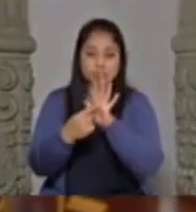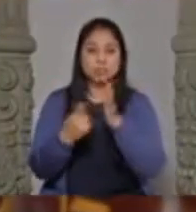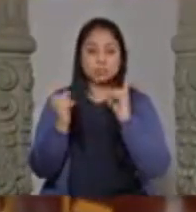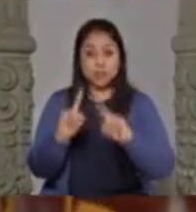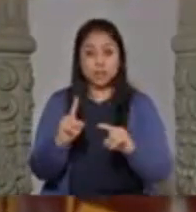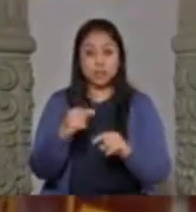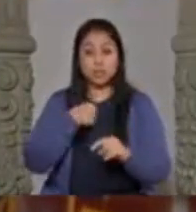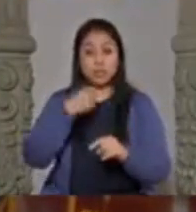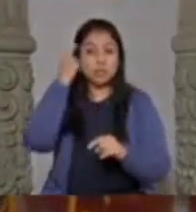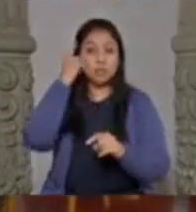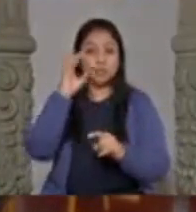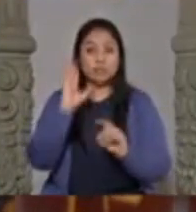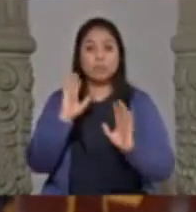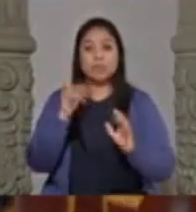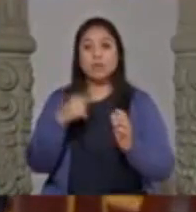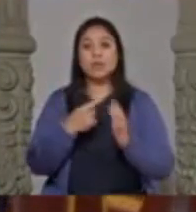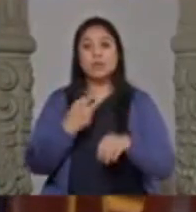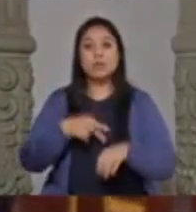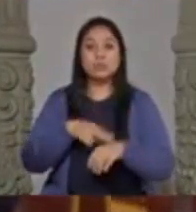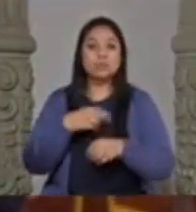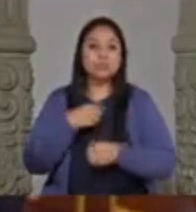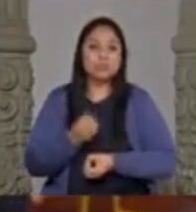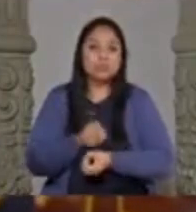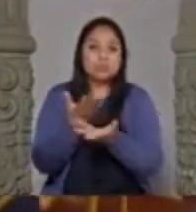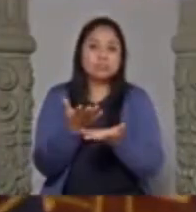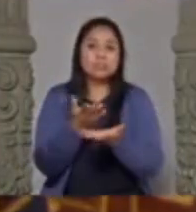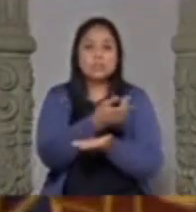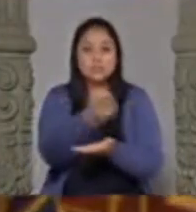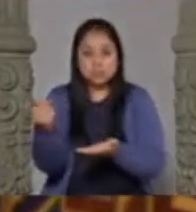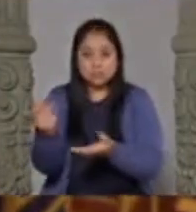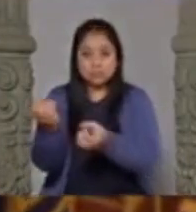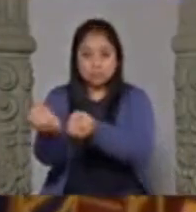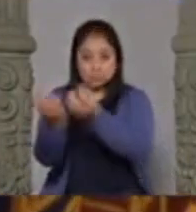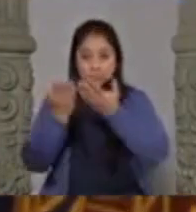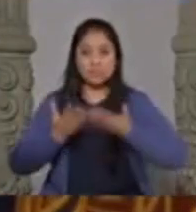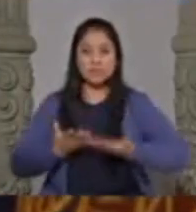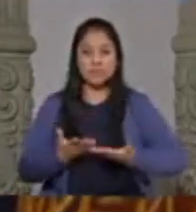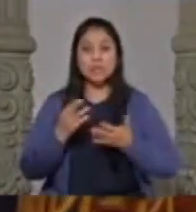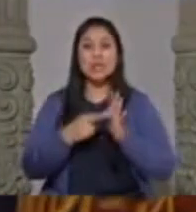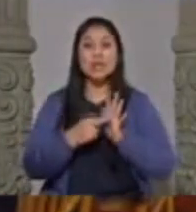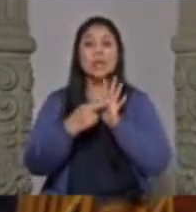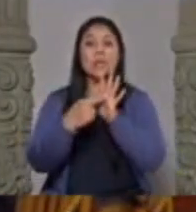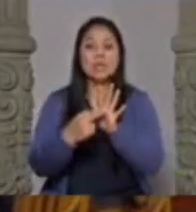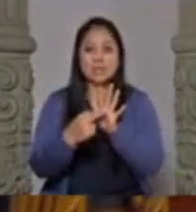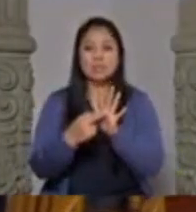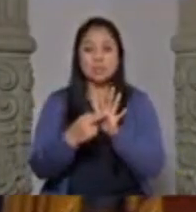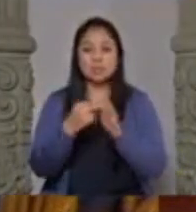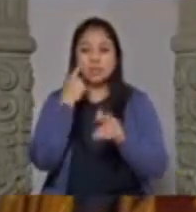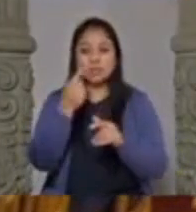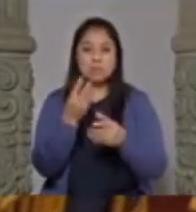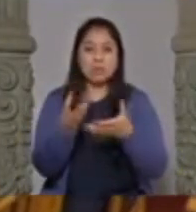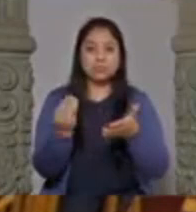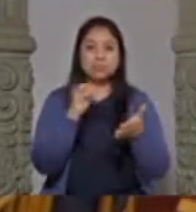lo que sugeriríamos nosotros a ustedes es que nos den sus recomendaciones para que logremos dentro de ese